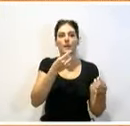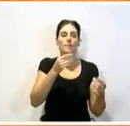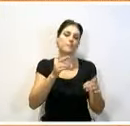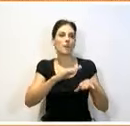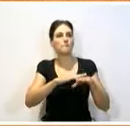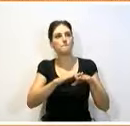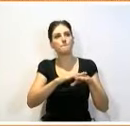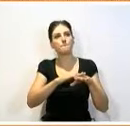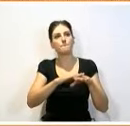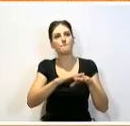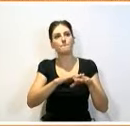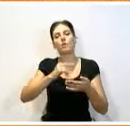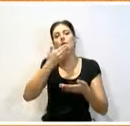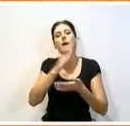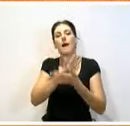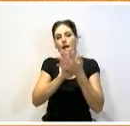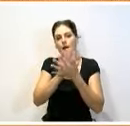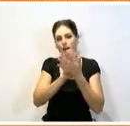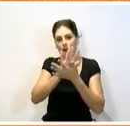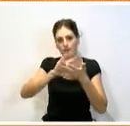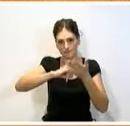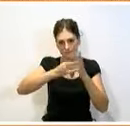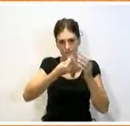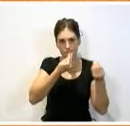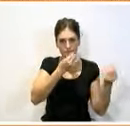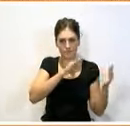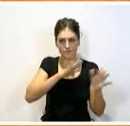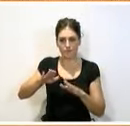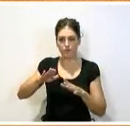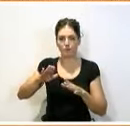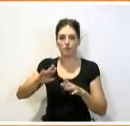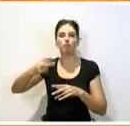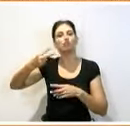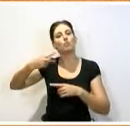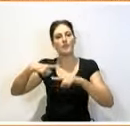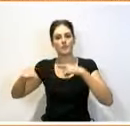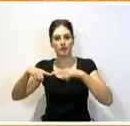vamos a hablar técnicamente, iba a ser delegada a la Subdirección de Cooperación